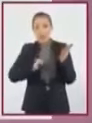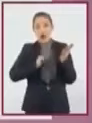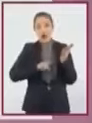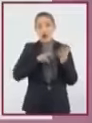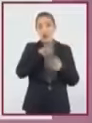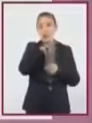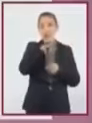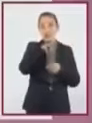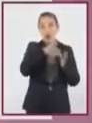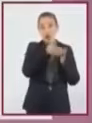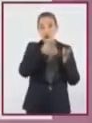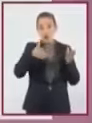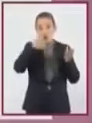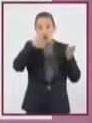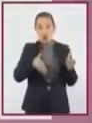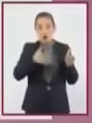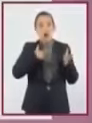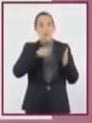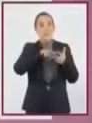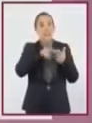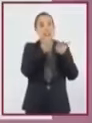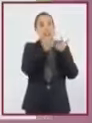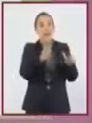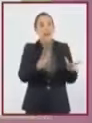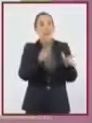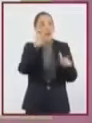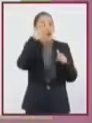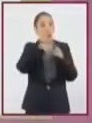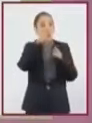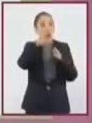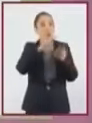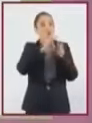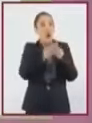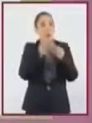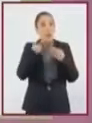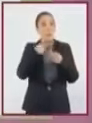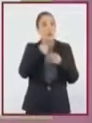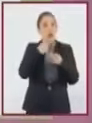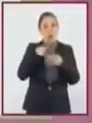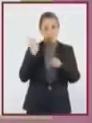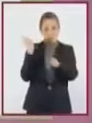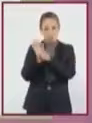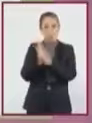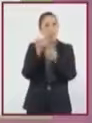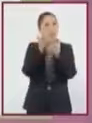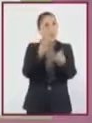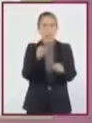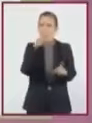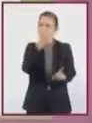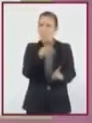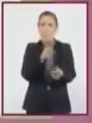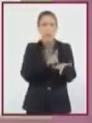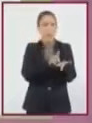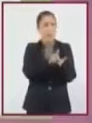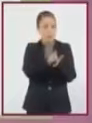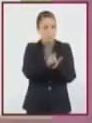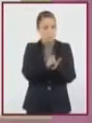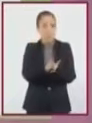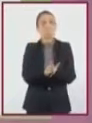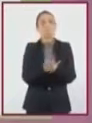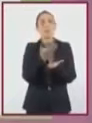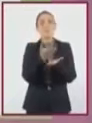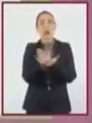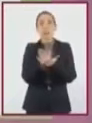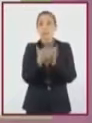XVIII surgió el liberalismo en Europa, una corriente política que defendía la libertad como un derecho,